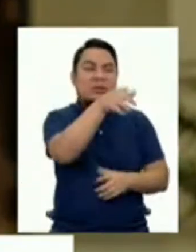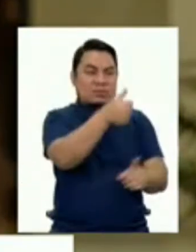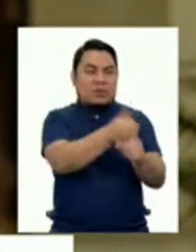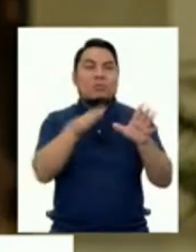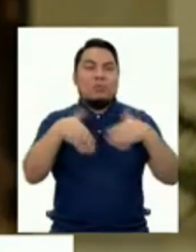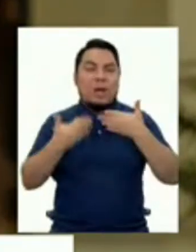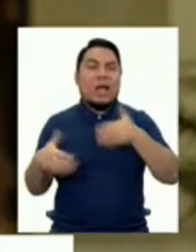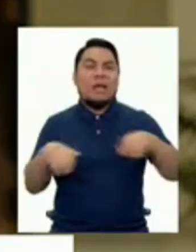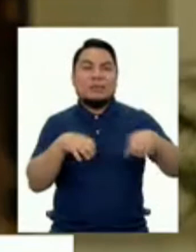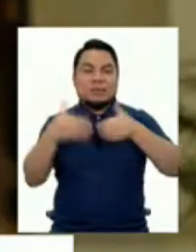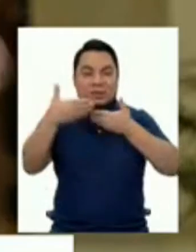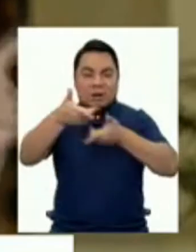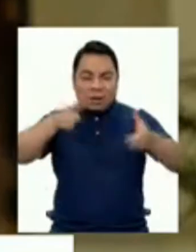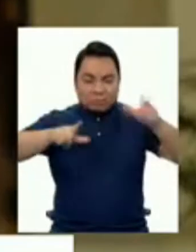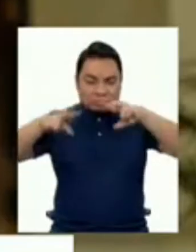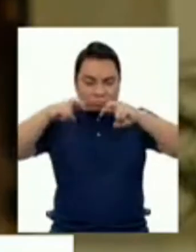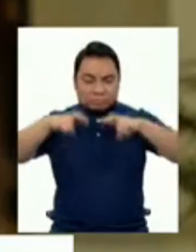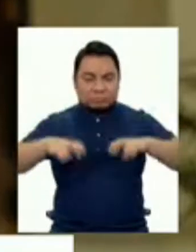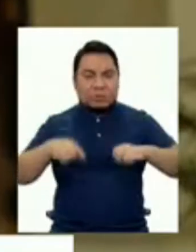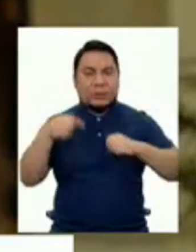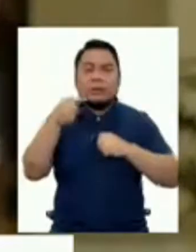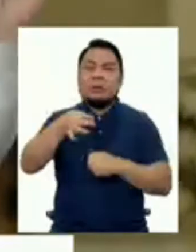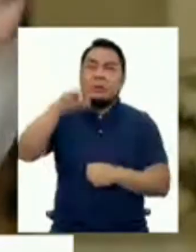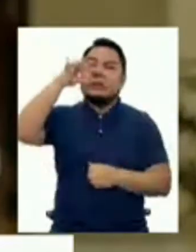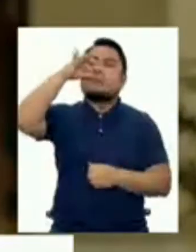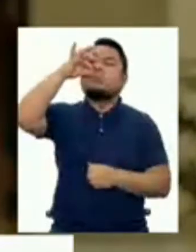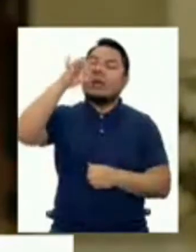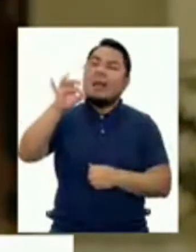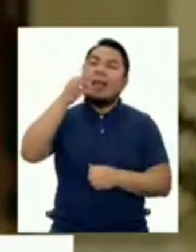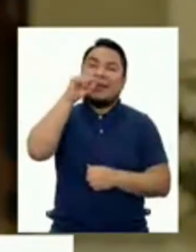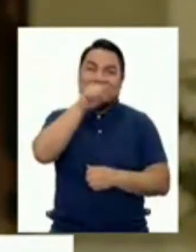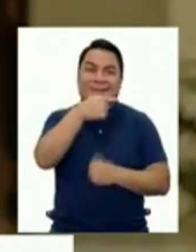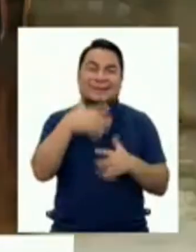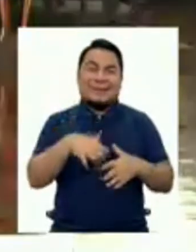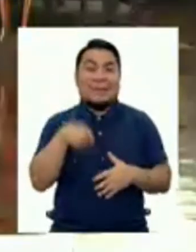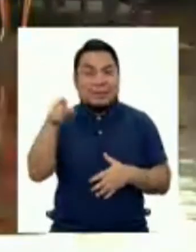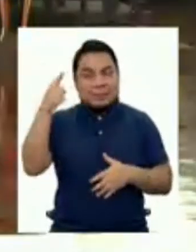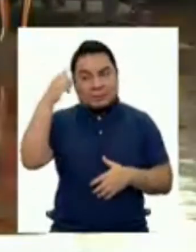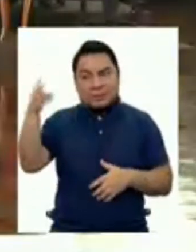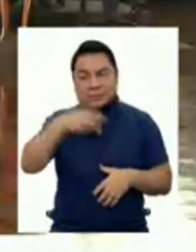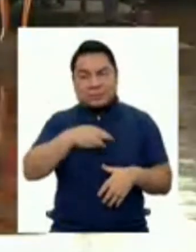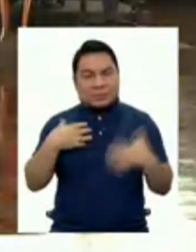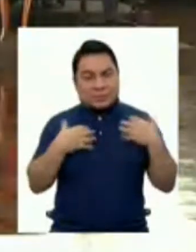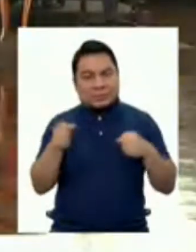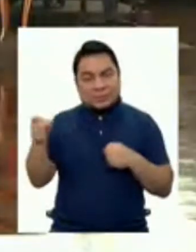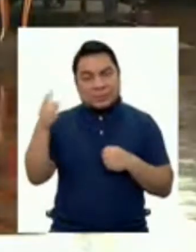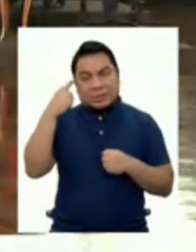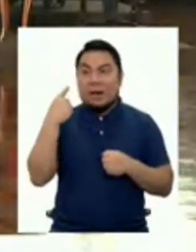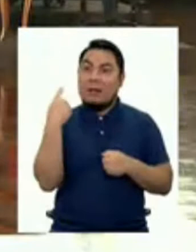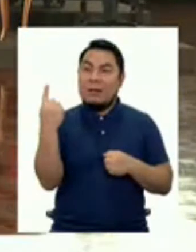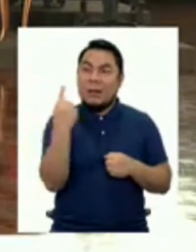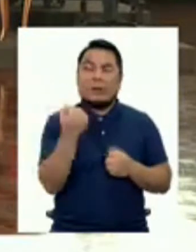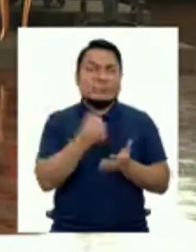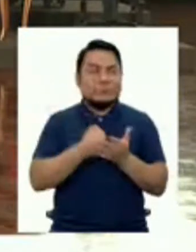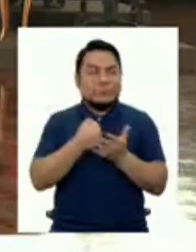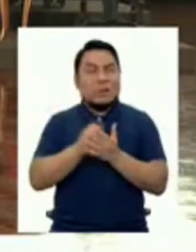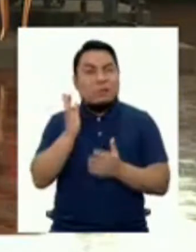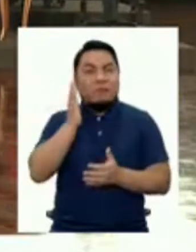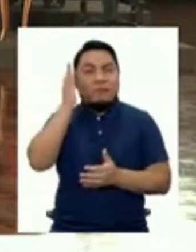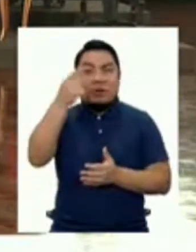moleculares. Y hemos dicho que nuestra meta y nuestro objetivo, y eso lo sabe el ministro de Salud, que debemos lograr que cada región de nuestro